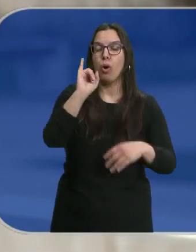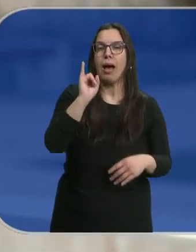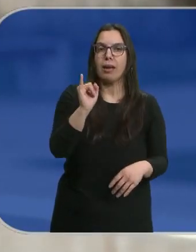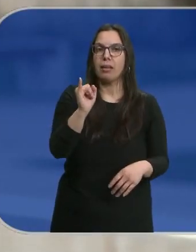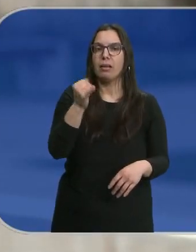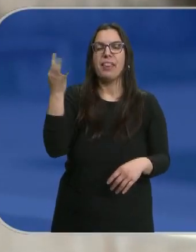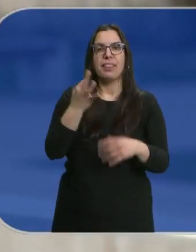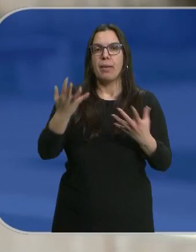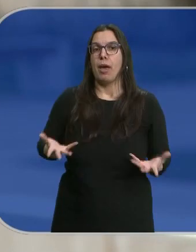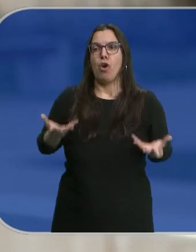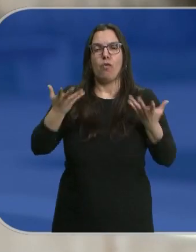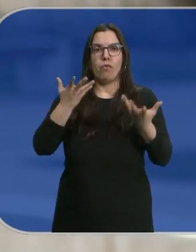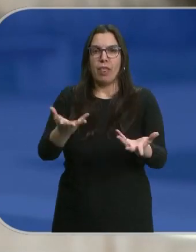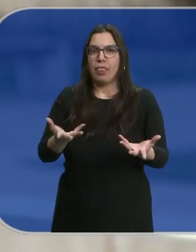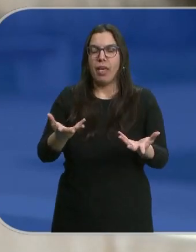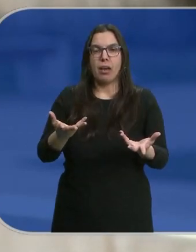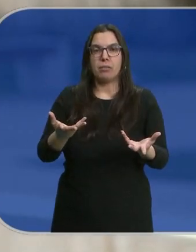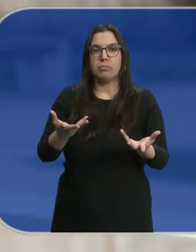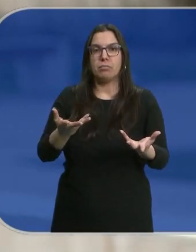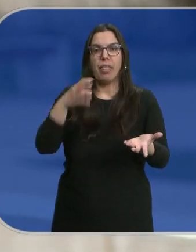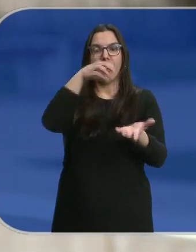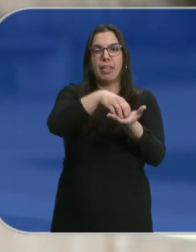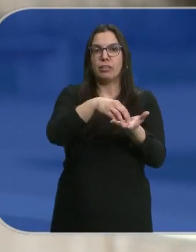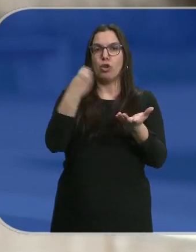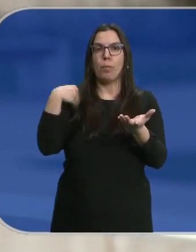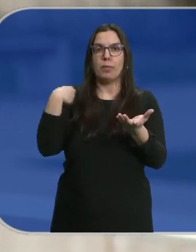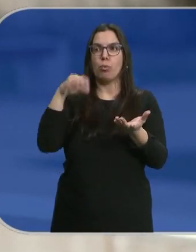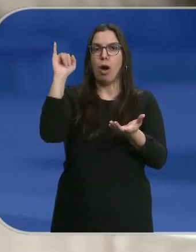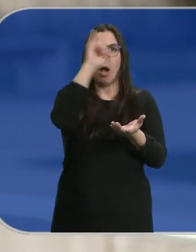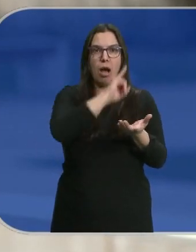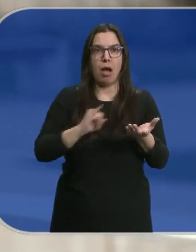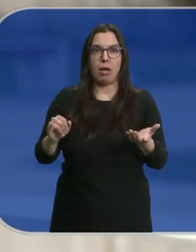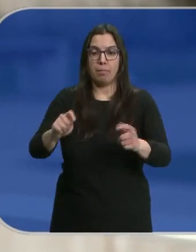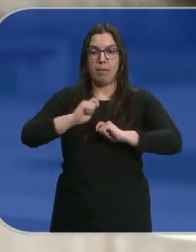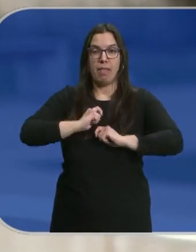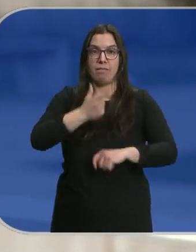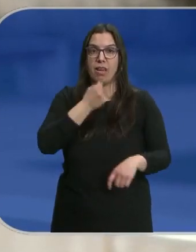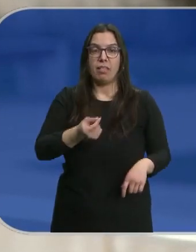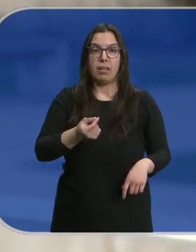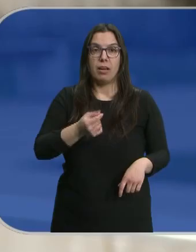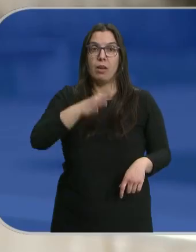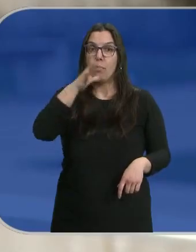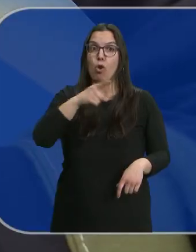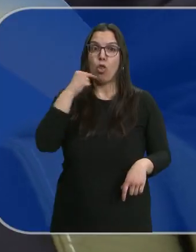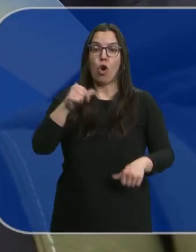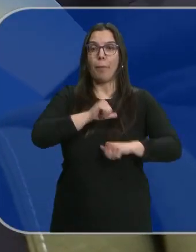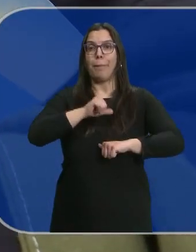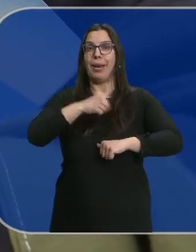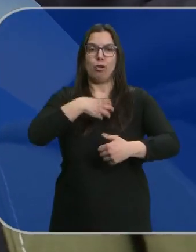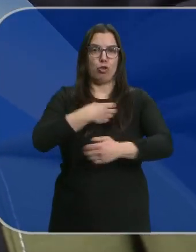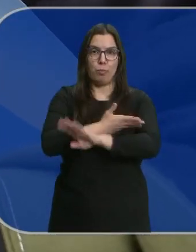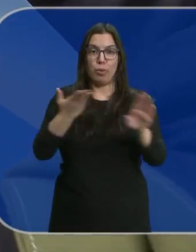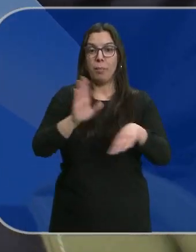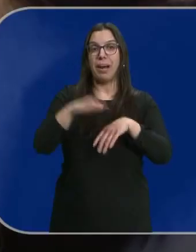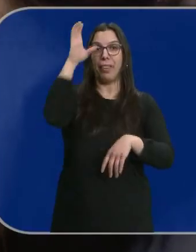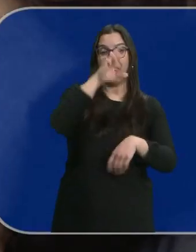que por favor nos den la opción de poder acudir al centro donde tengamos esos medios, porque el dolor no espera. Para que la